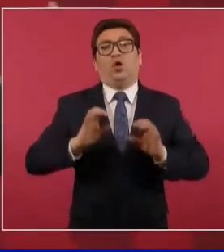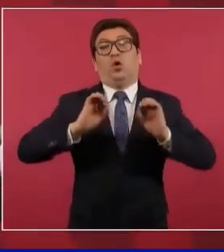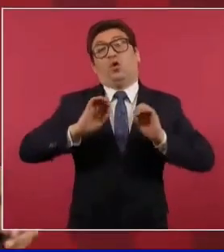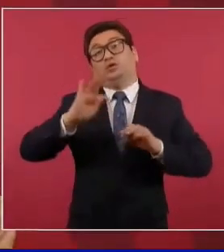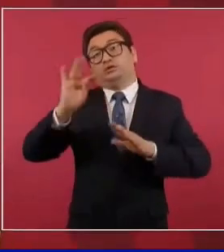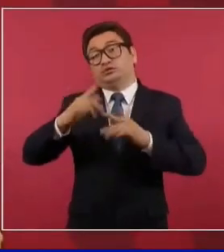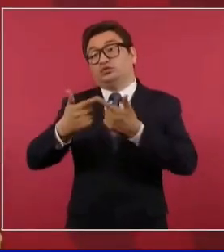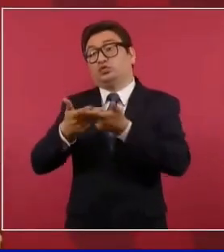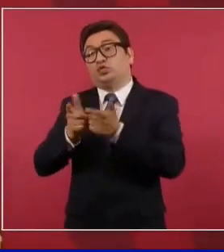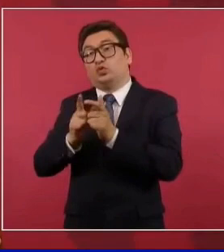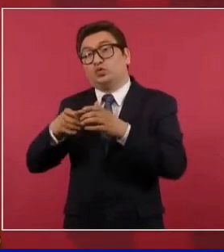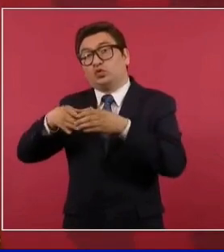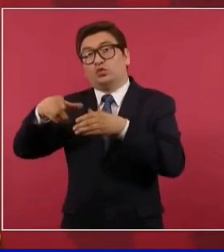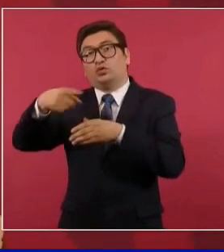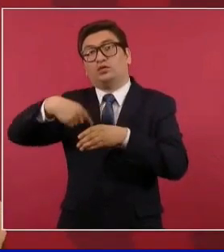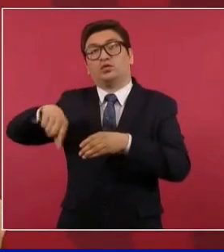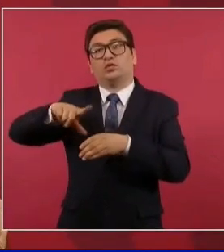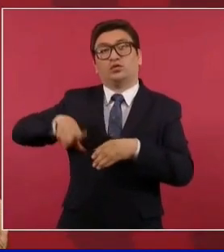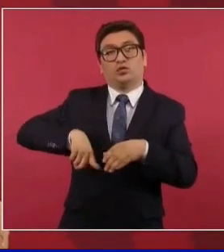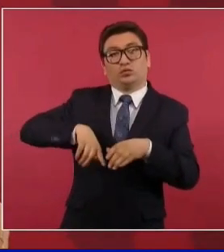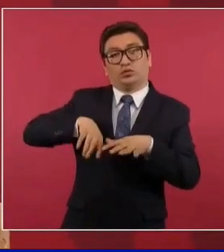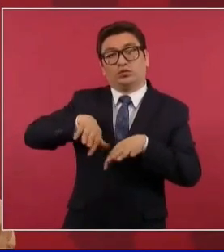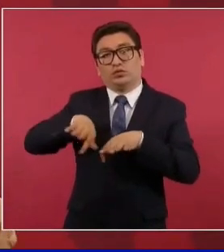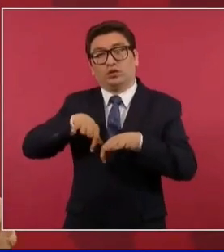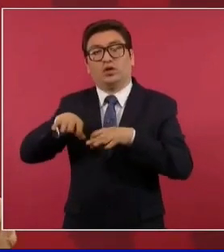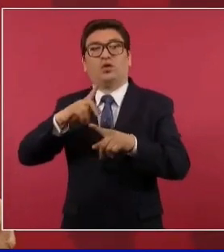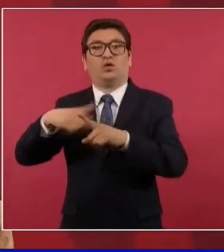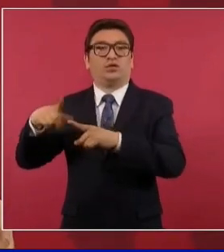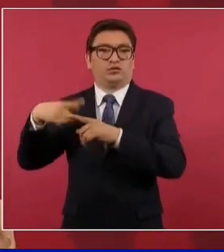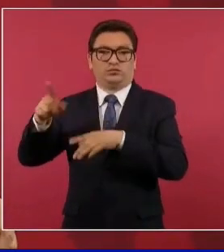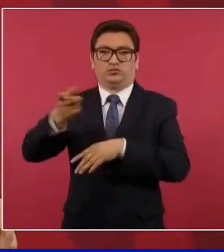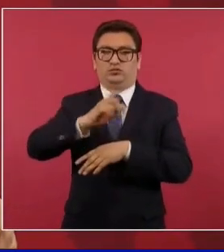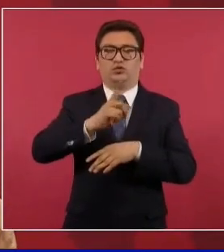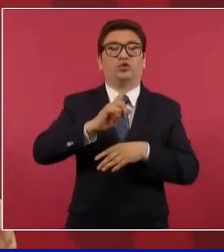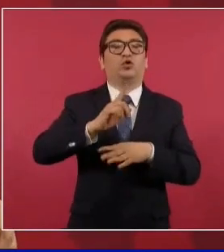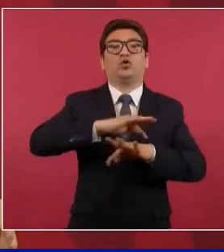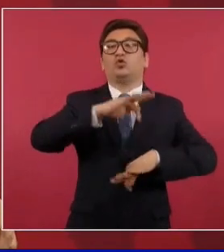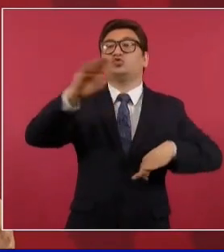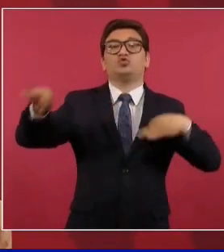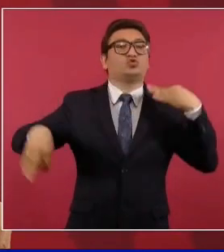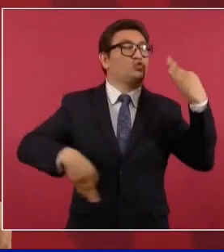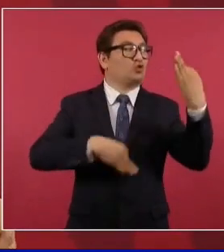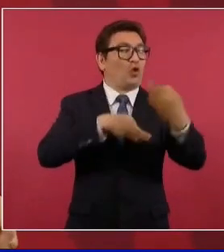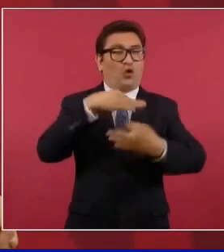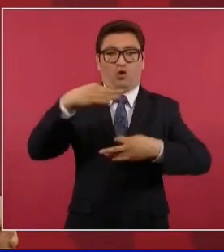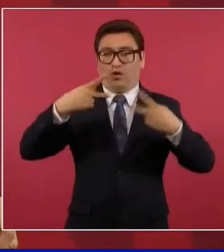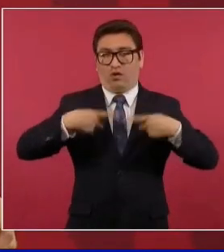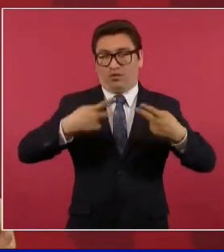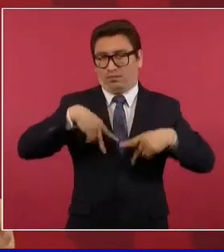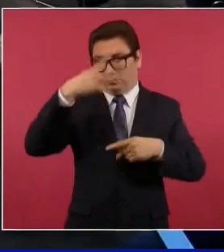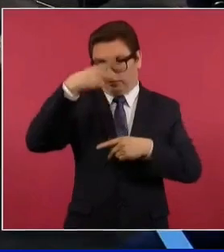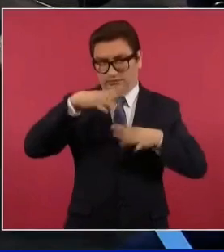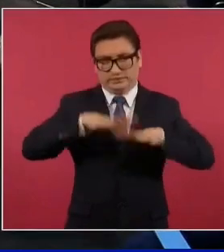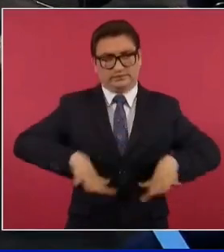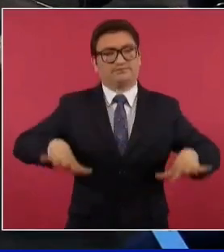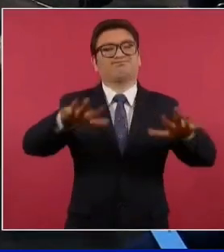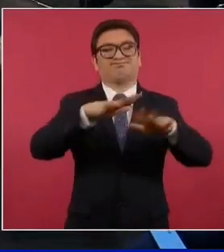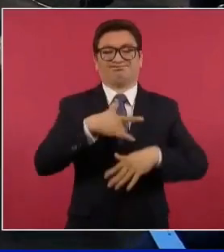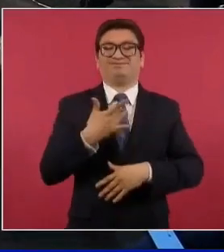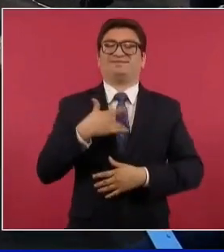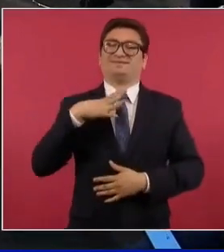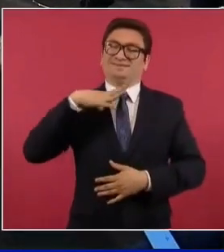grupo de servidores públicos o de dirigentes. Esto es un asunto de todos los mexicanos. Me sentí yo muy